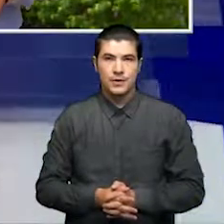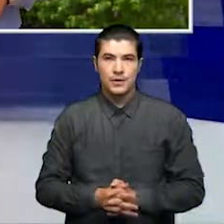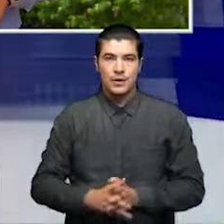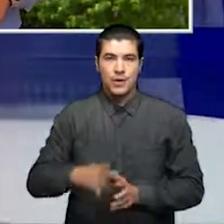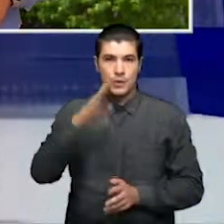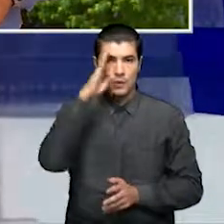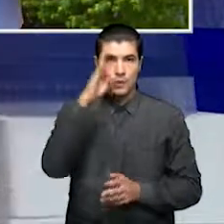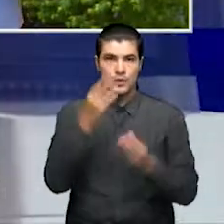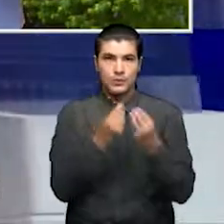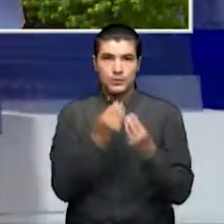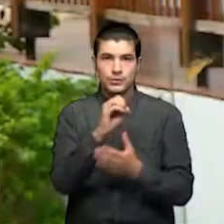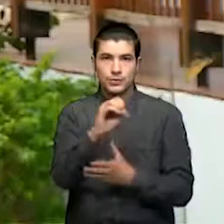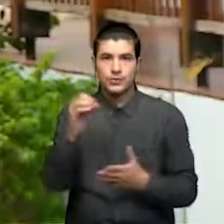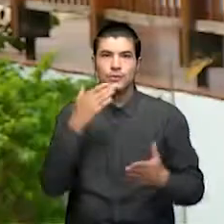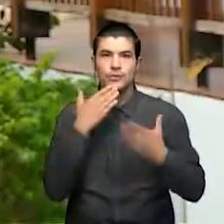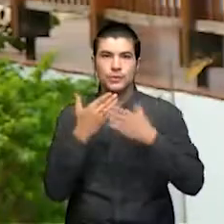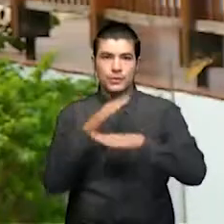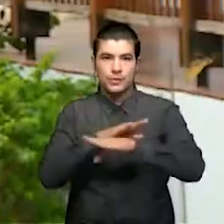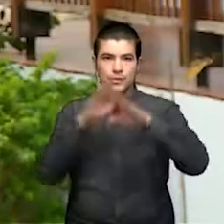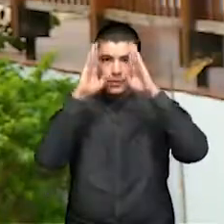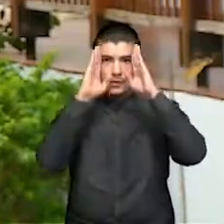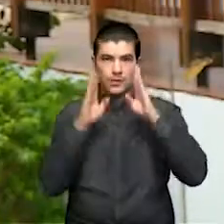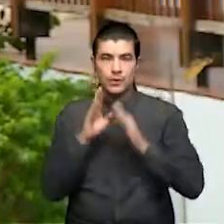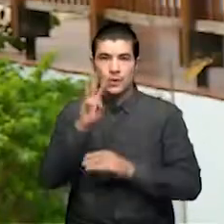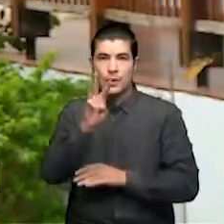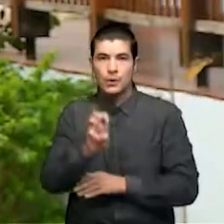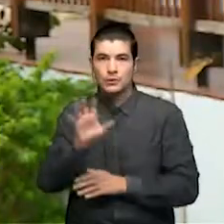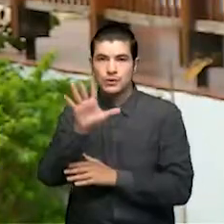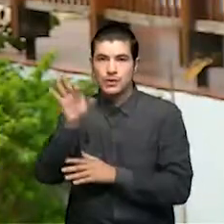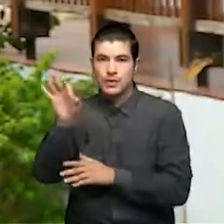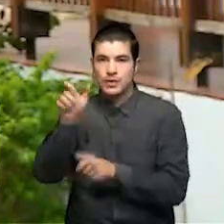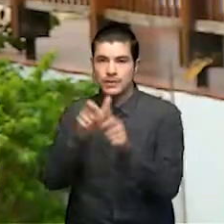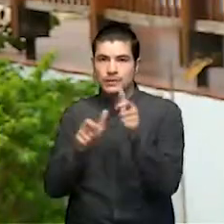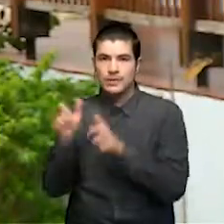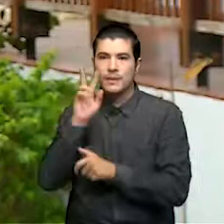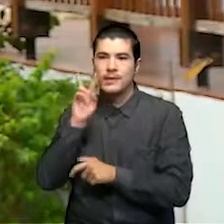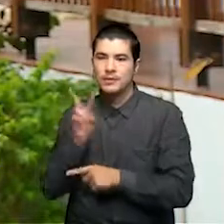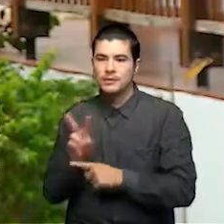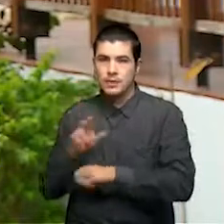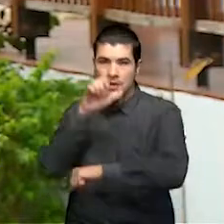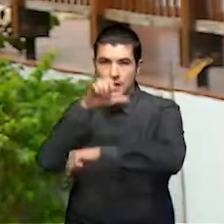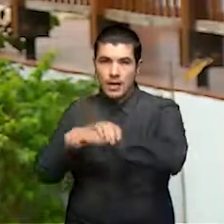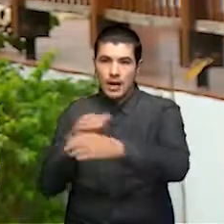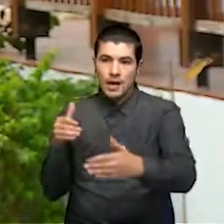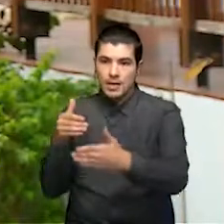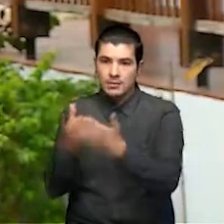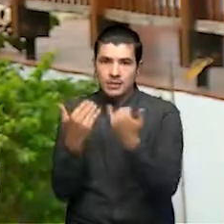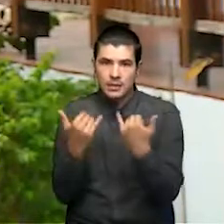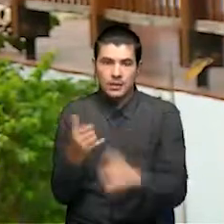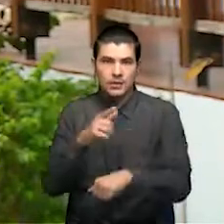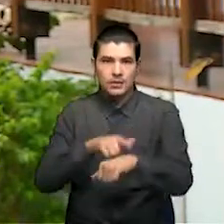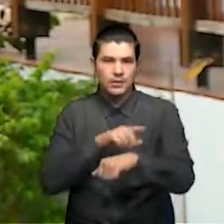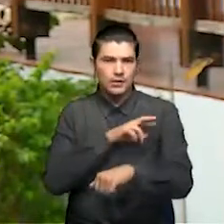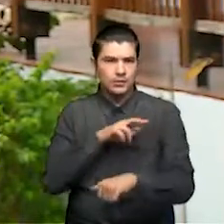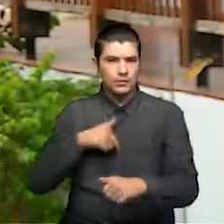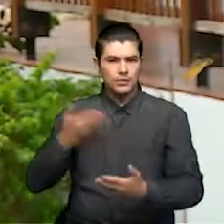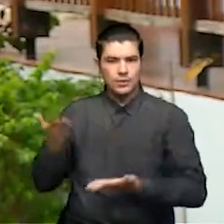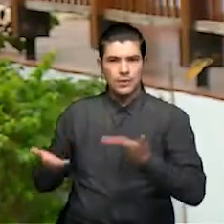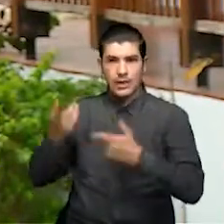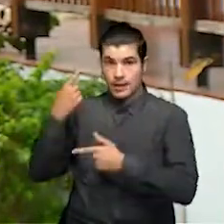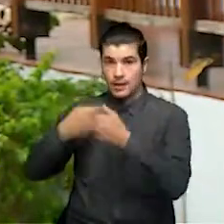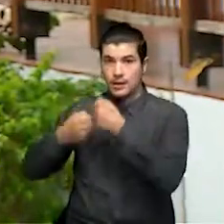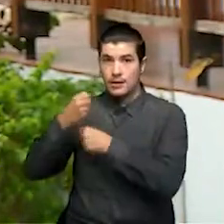compañeros buenas tardes y escuchar esto 853 venezolanos van capturados hasta el momento y si lo comparamos con el